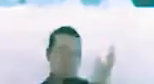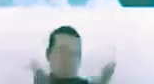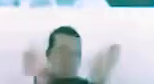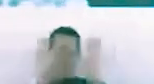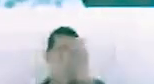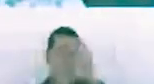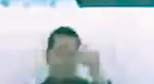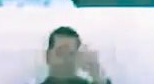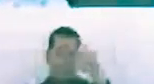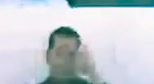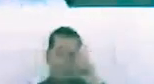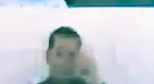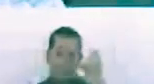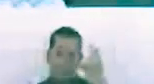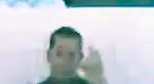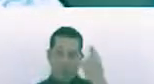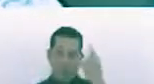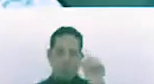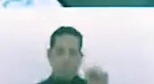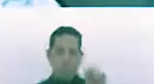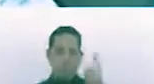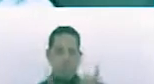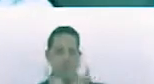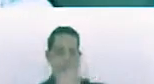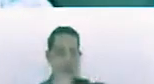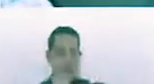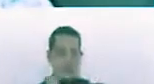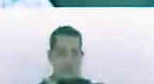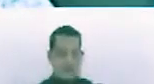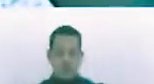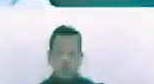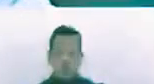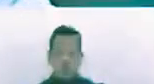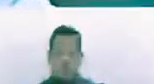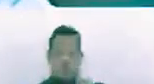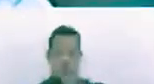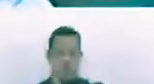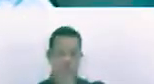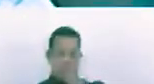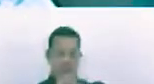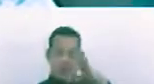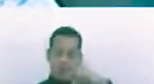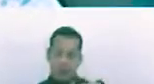En cambio, ellos preferirían que los salvadoreños no asistieran a votar.